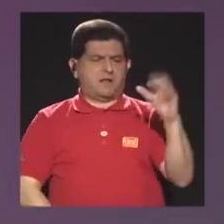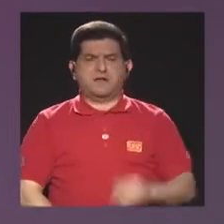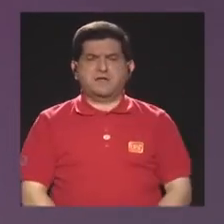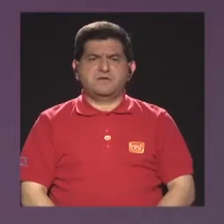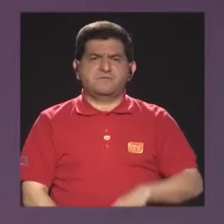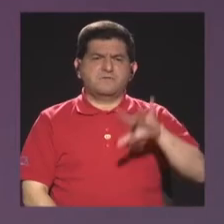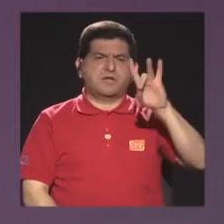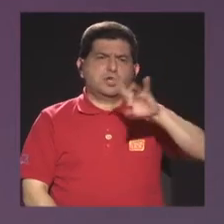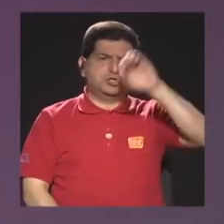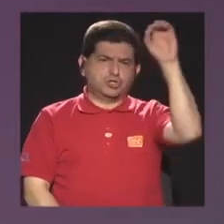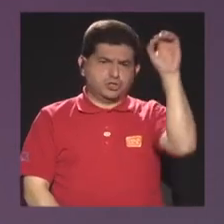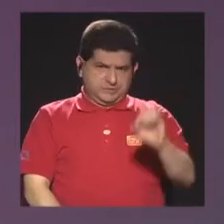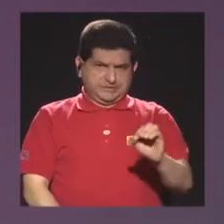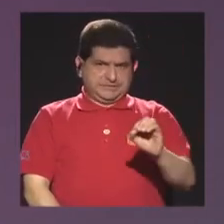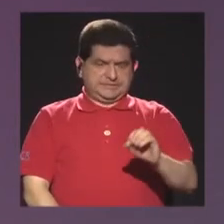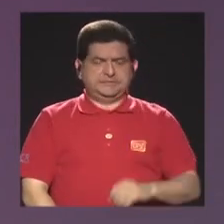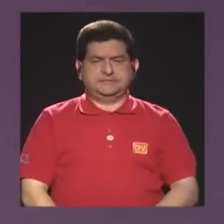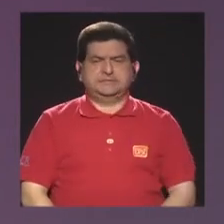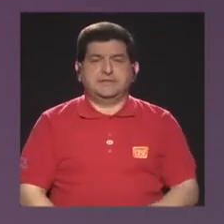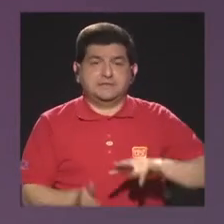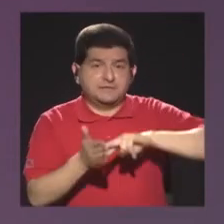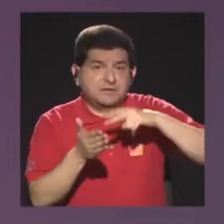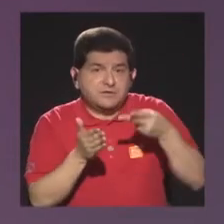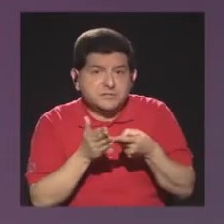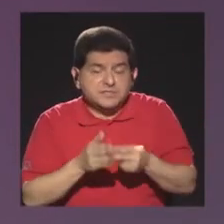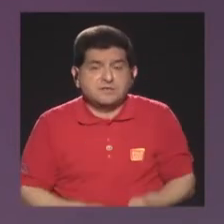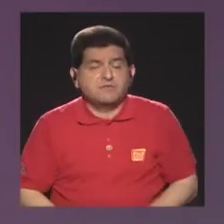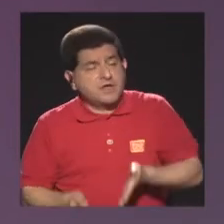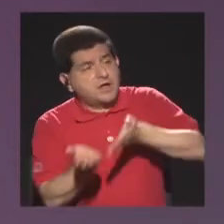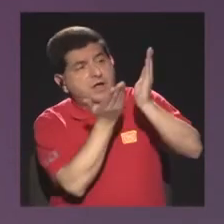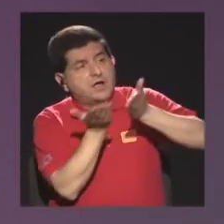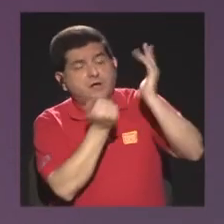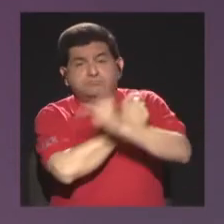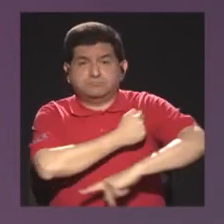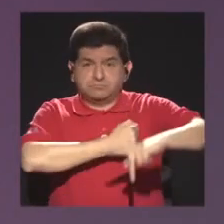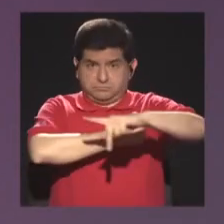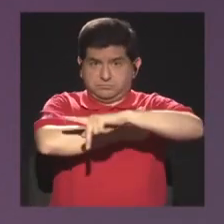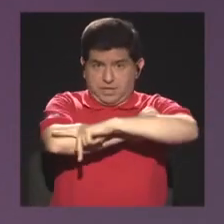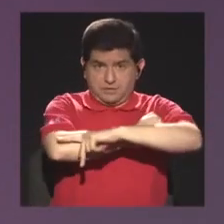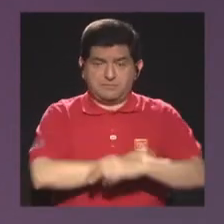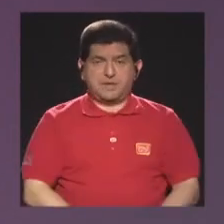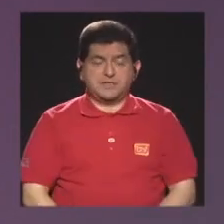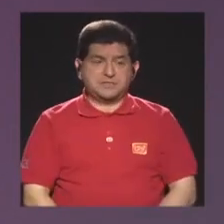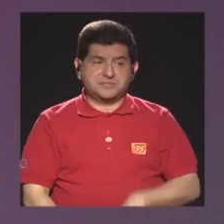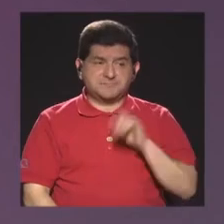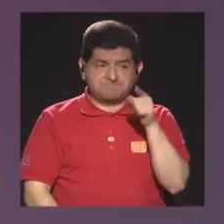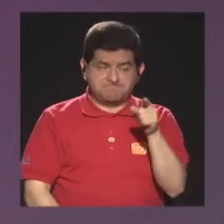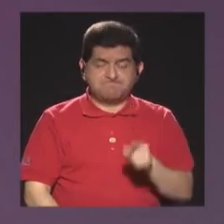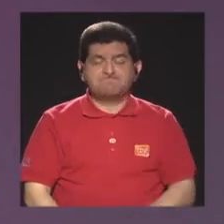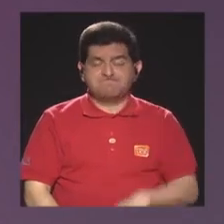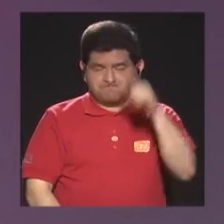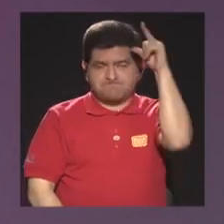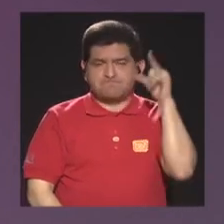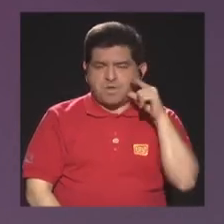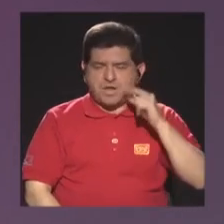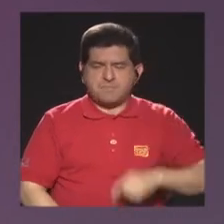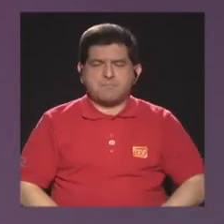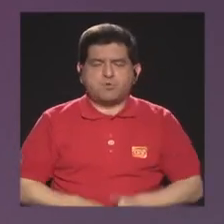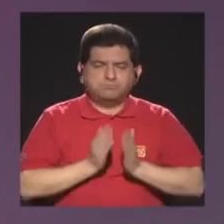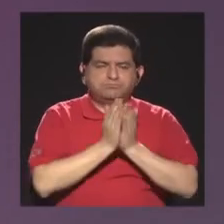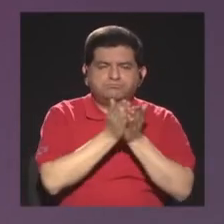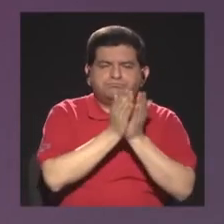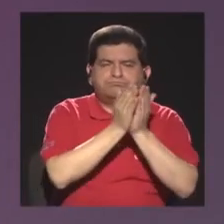el 80% de las exportaciones de este país salen por Limón. Así